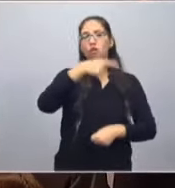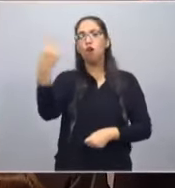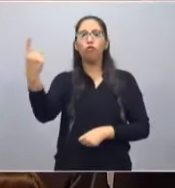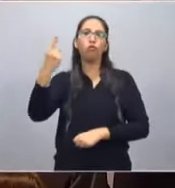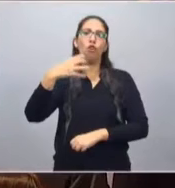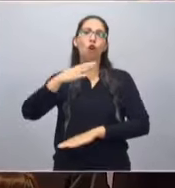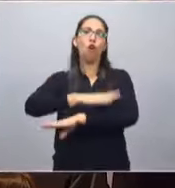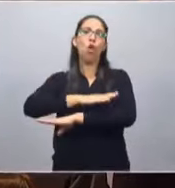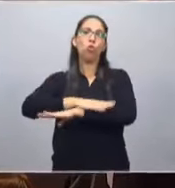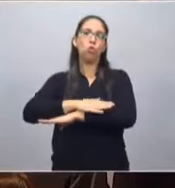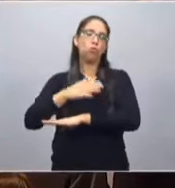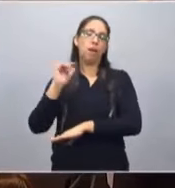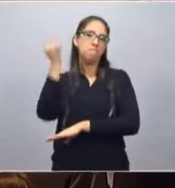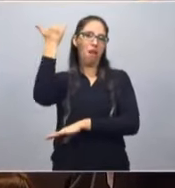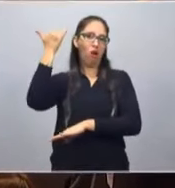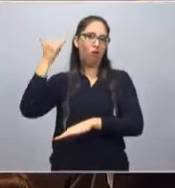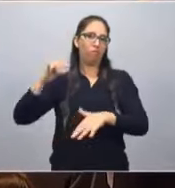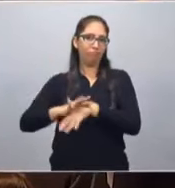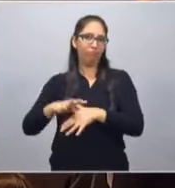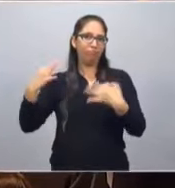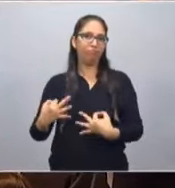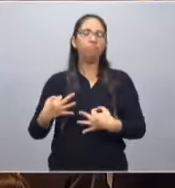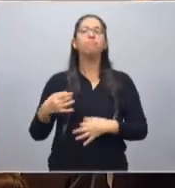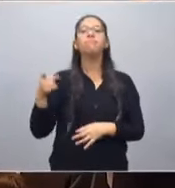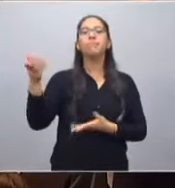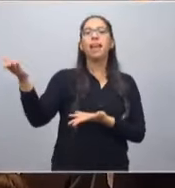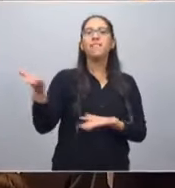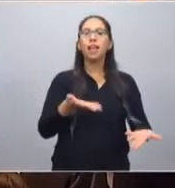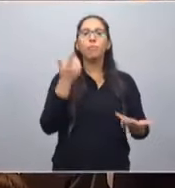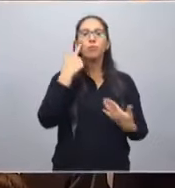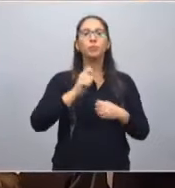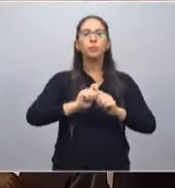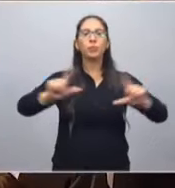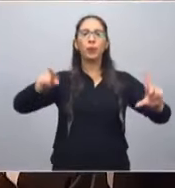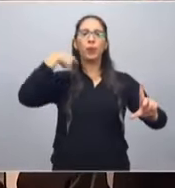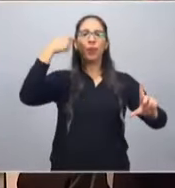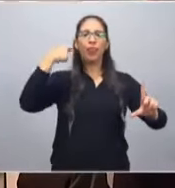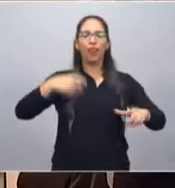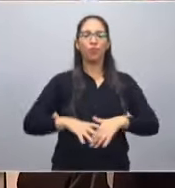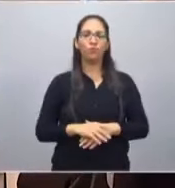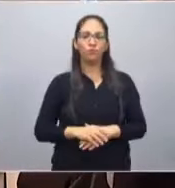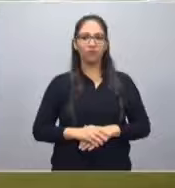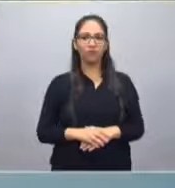ejemplar ahora las y los invitamos a ver el siguiente video